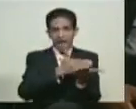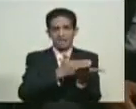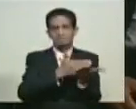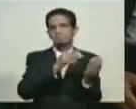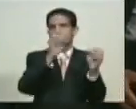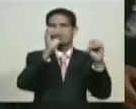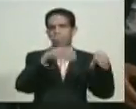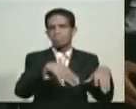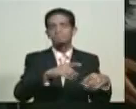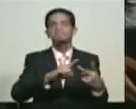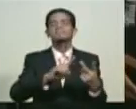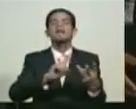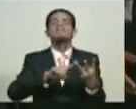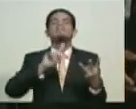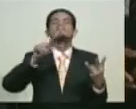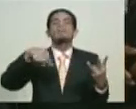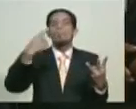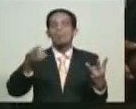desde